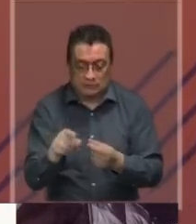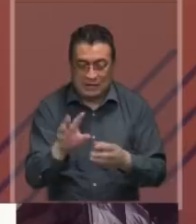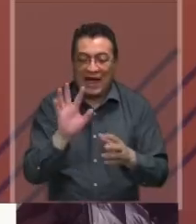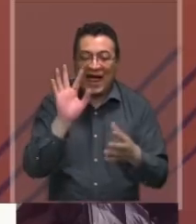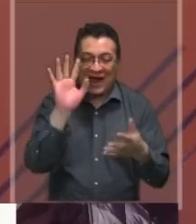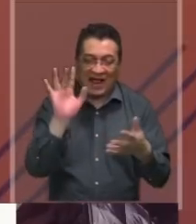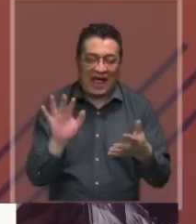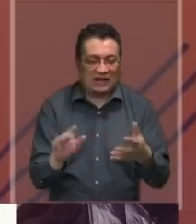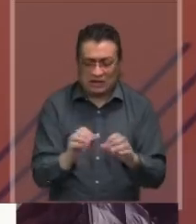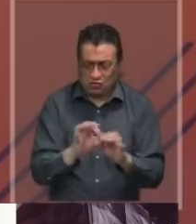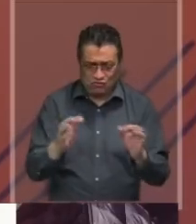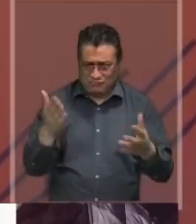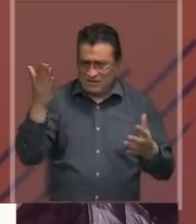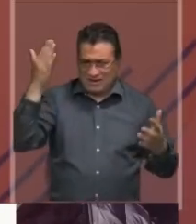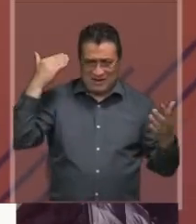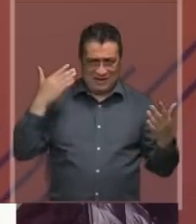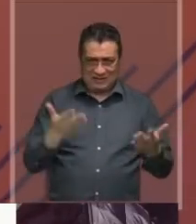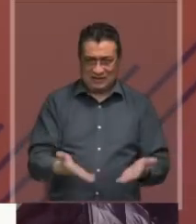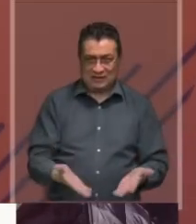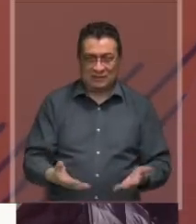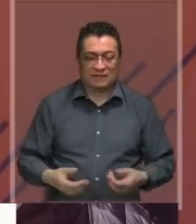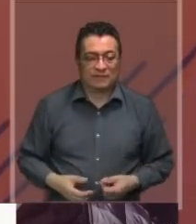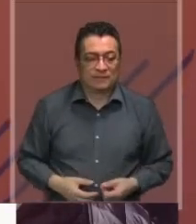características inéditas.